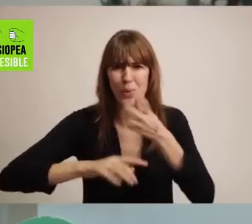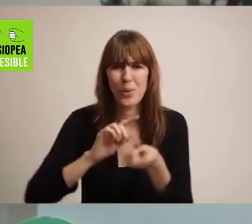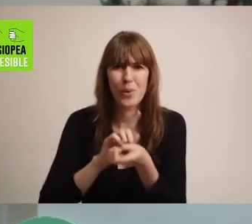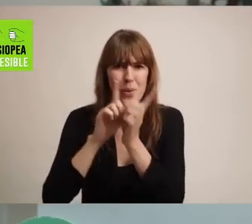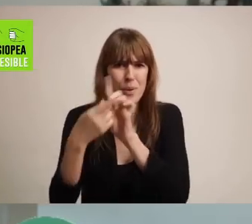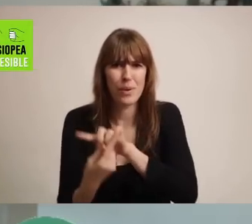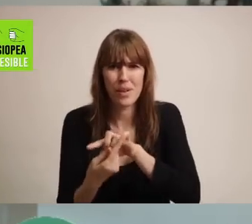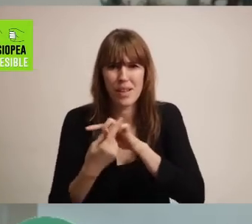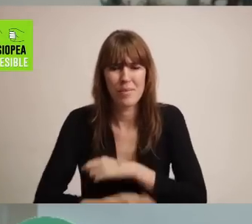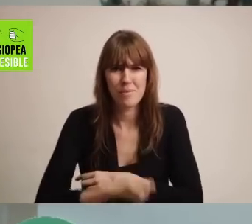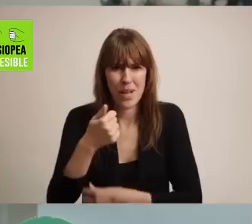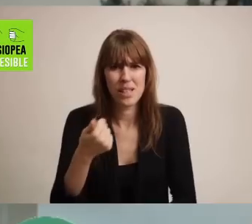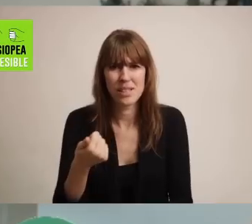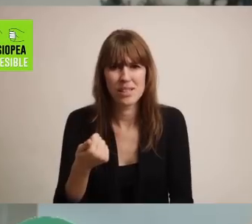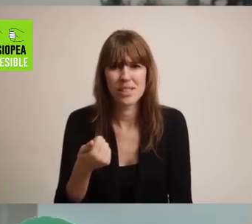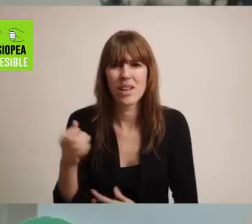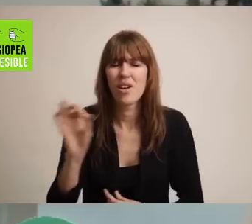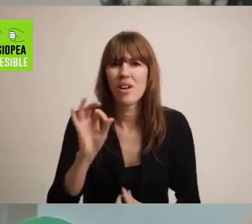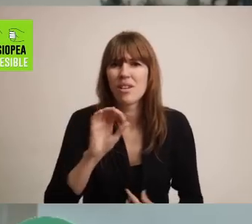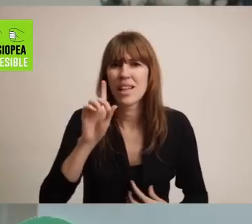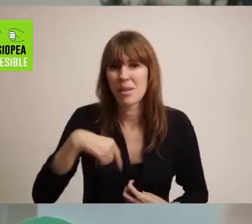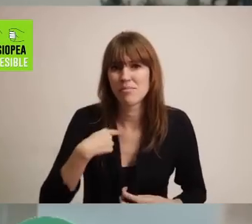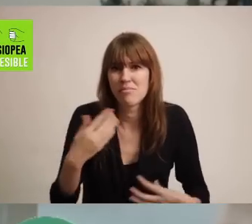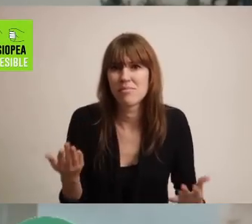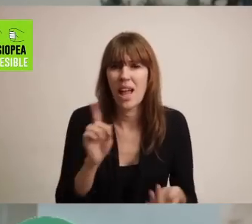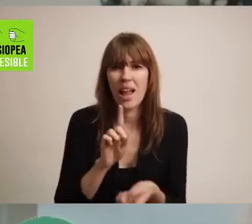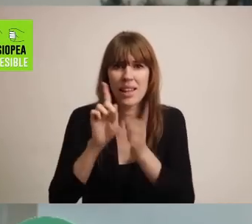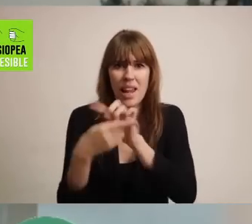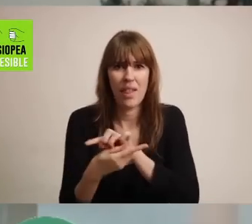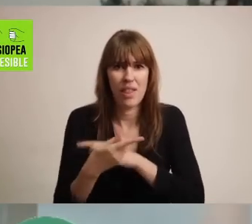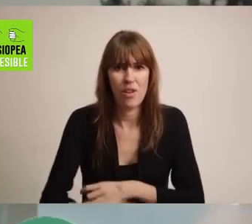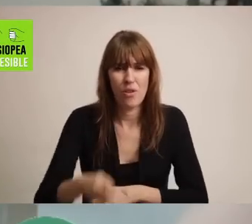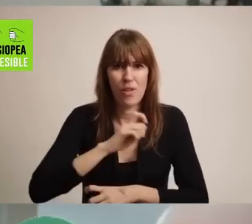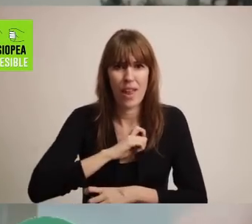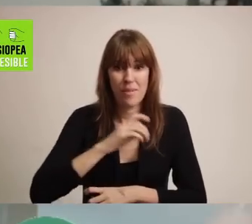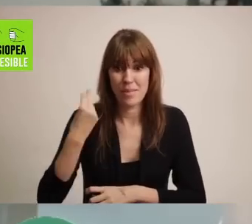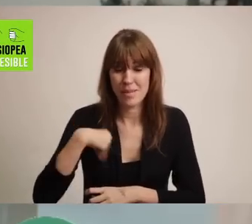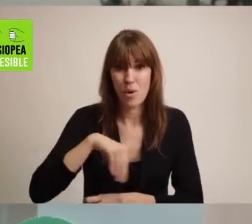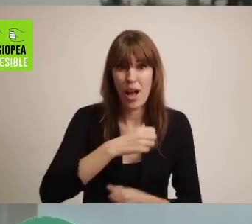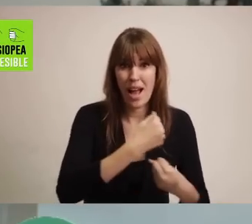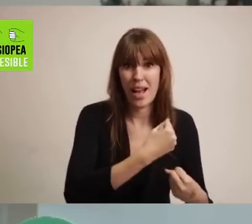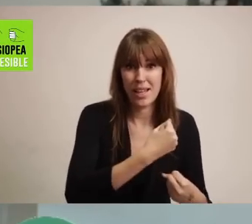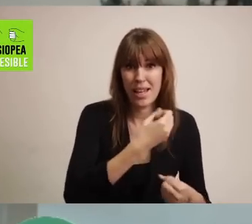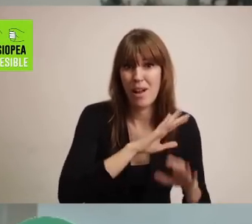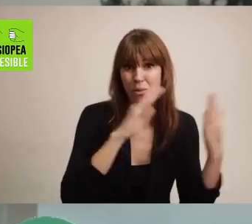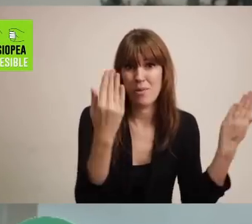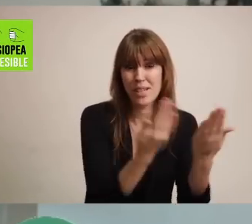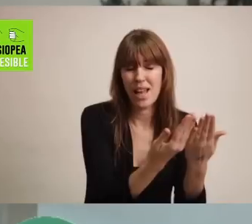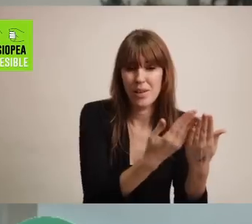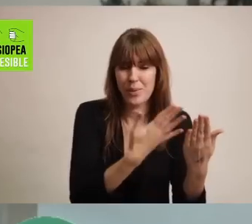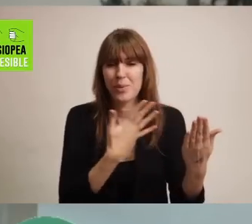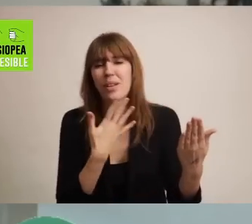más, ¿cómo decir? Sí, alteración de lo que pudiera ser en origen una energía